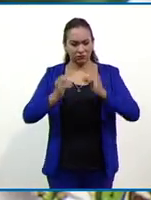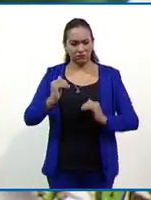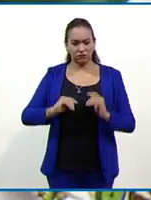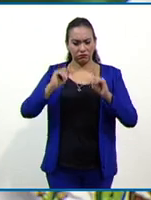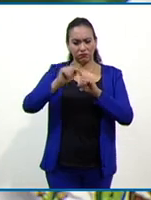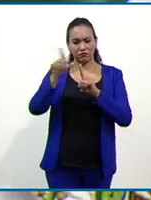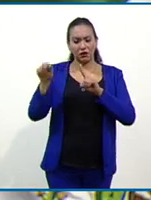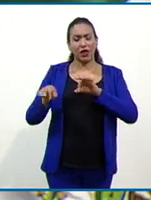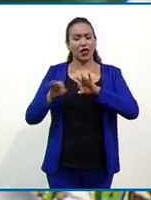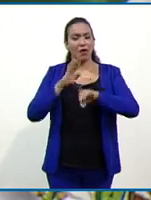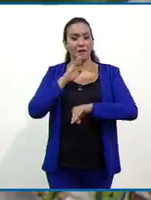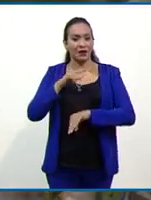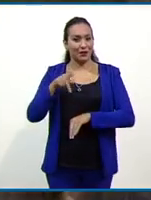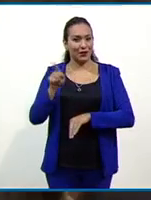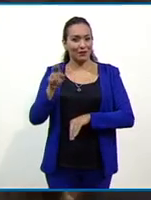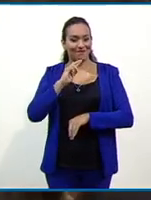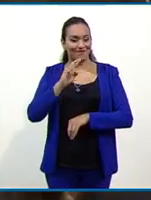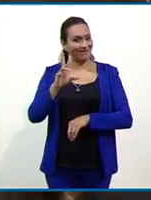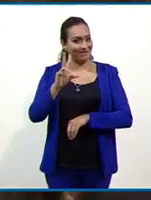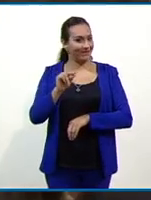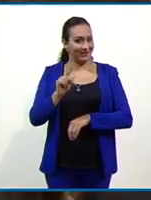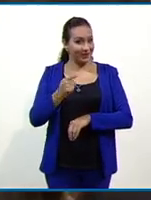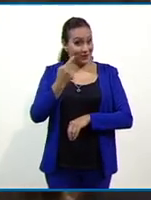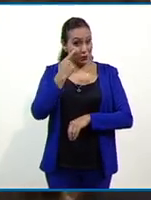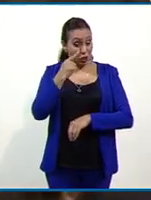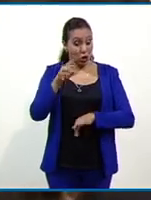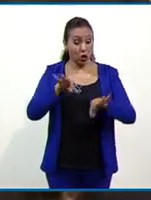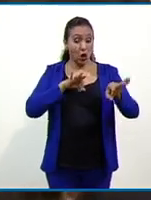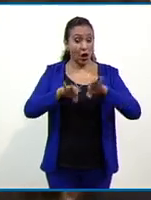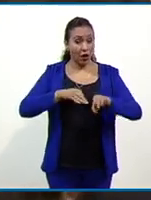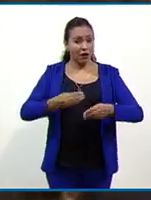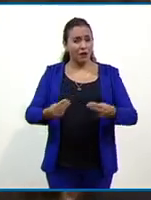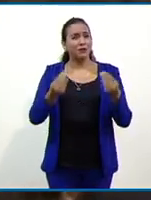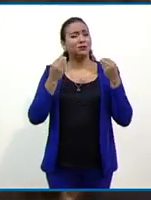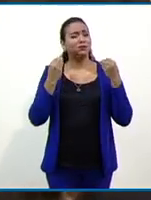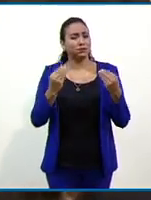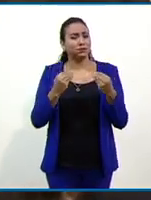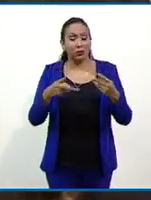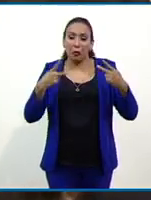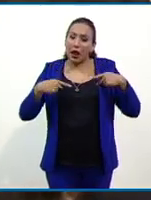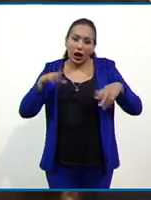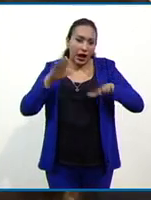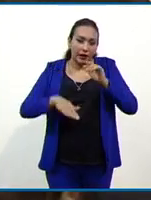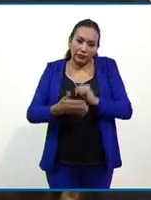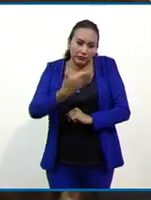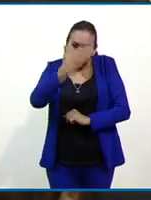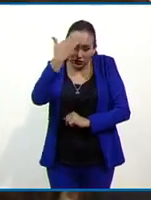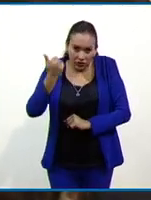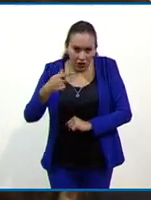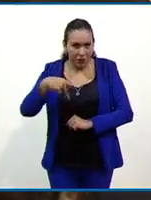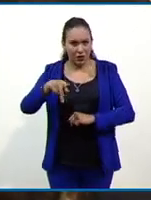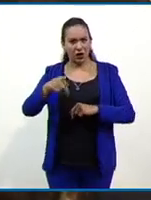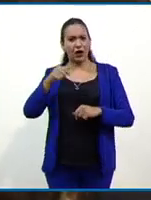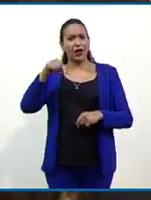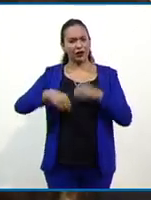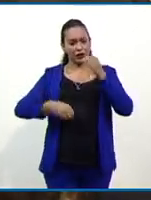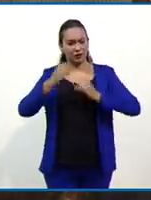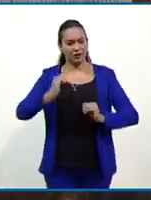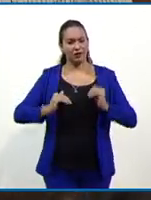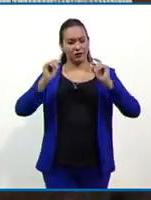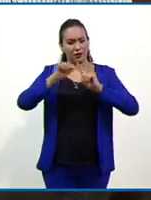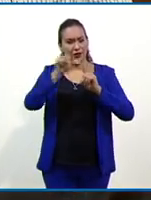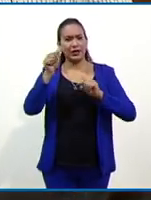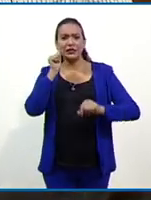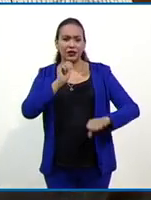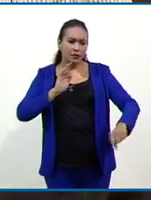públicos privilegiados, recordando que el Tribunal Constitucional ha garantizado las libertades de la población y la estabilidad